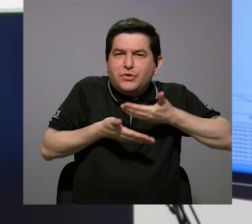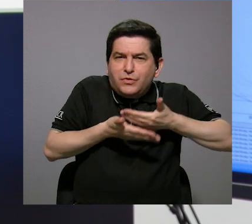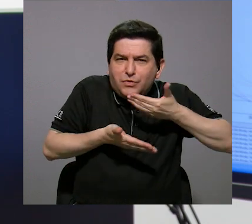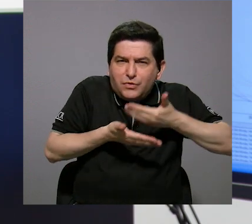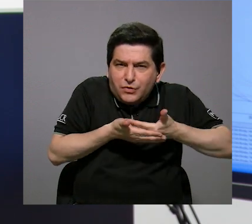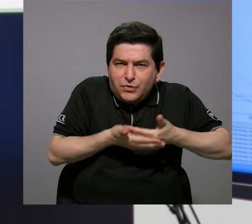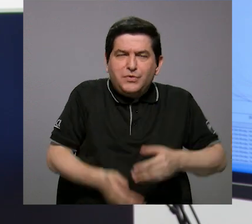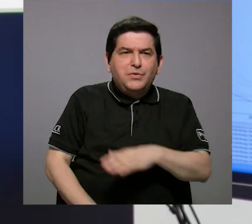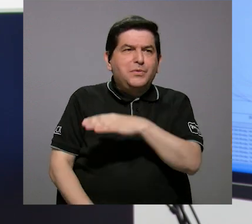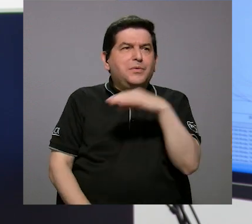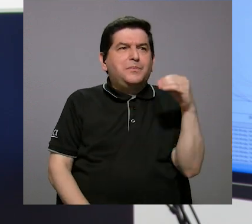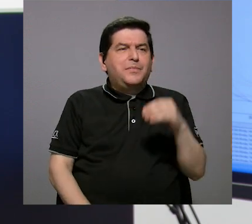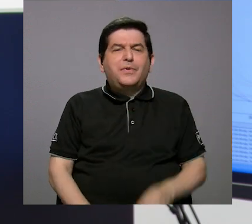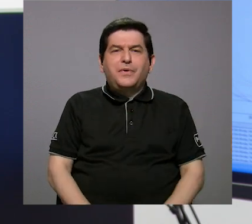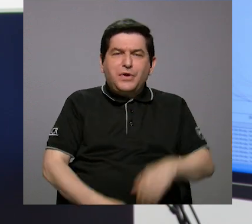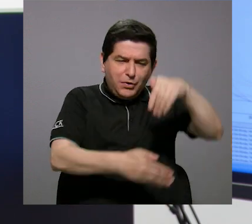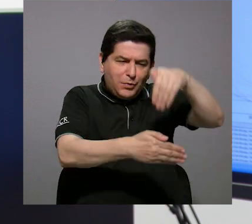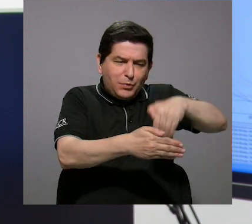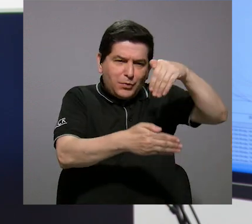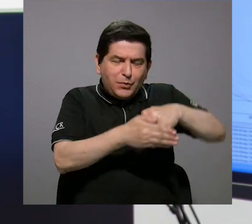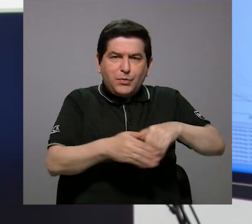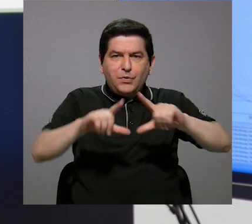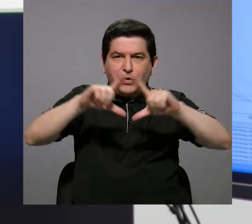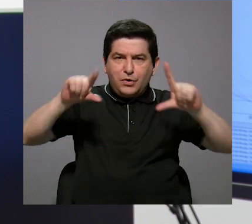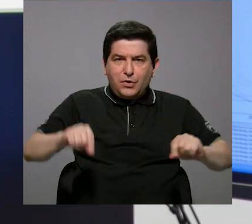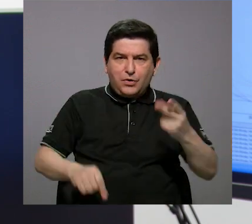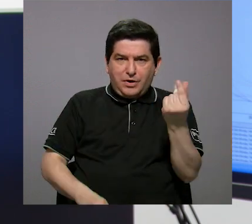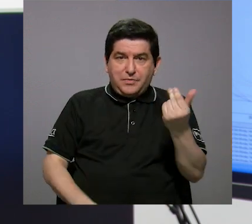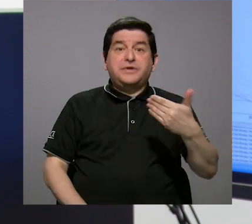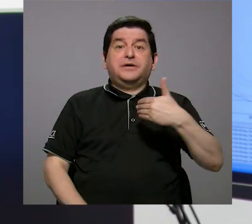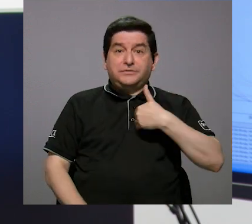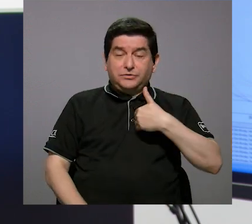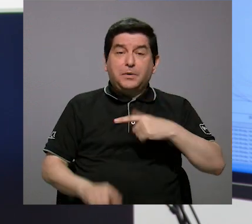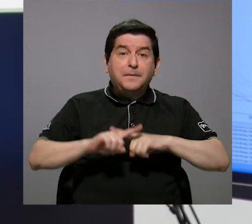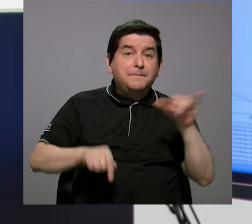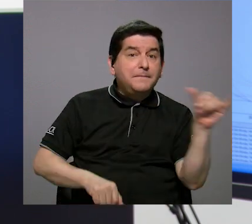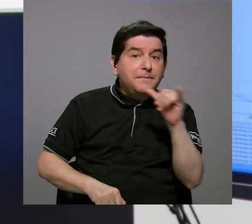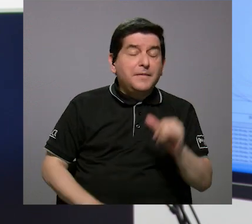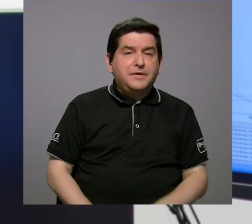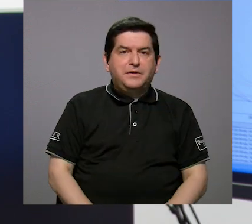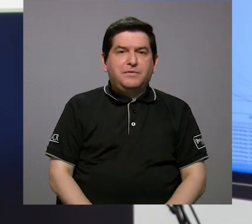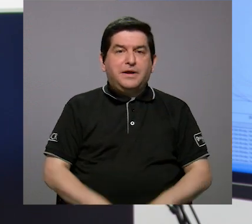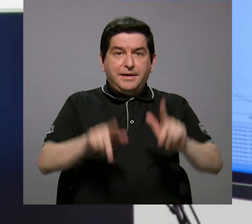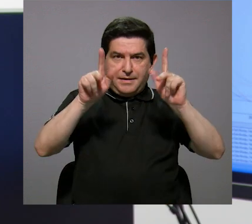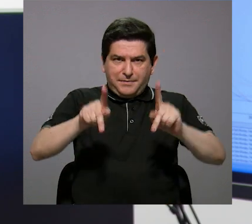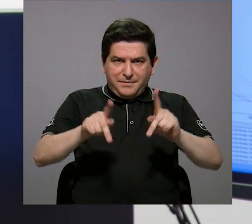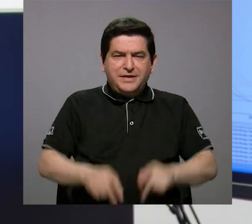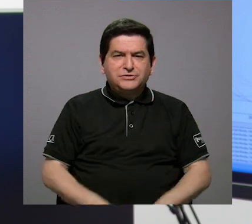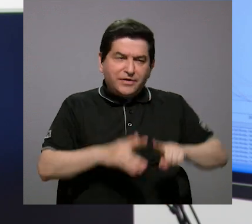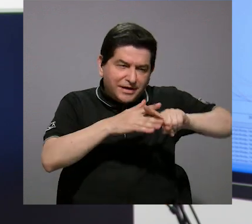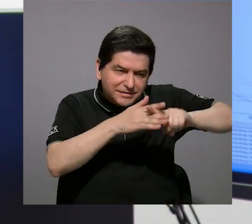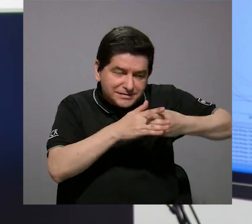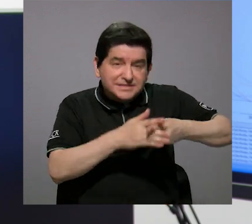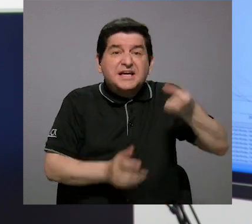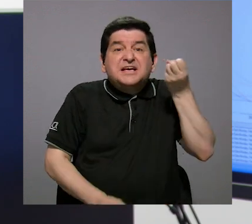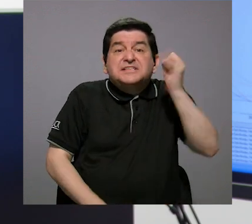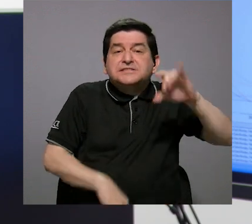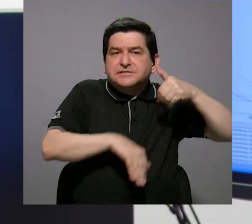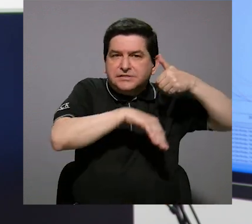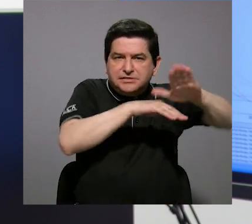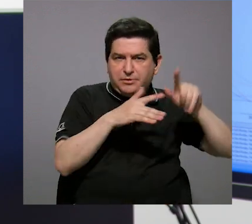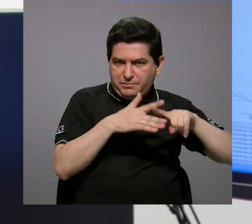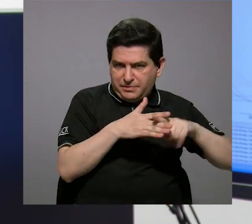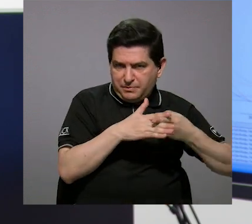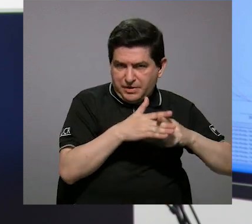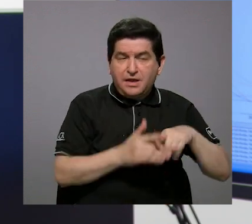humedad, del tipo de almacenamiento que los billetes tienen que tener, pero también nos ayuda a que las personas que lo vayan a restaurar, si lo enviamos